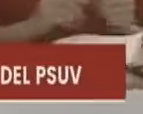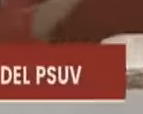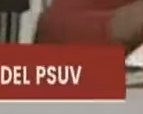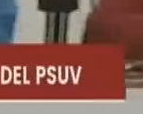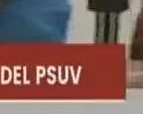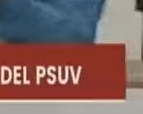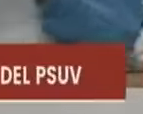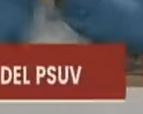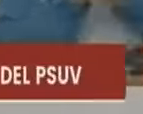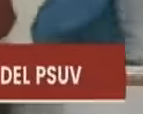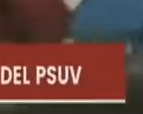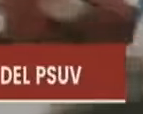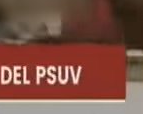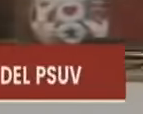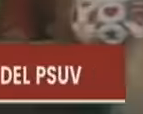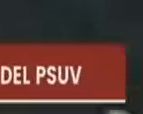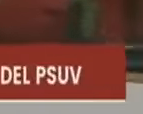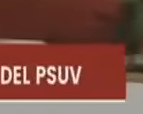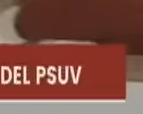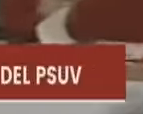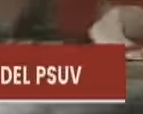PSUV.